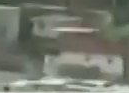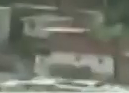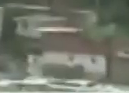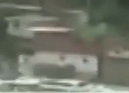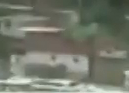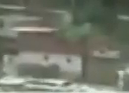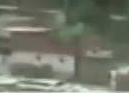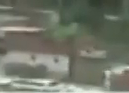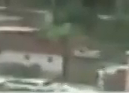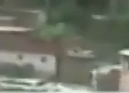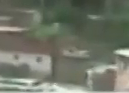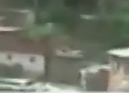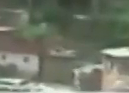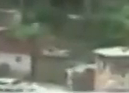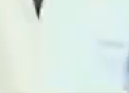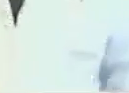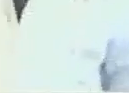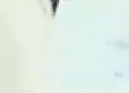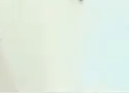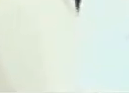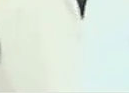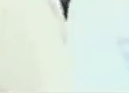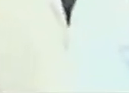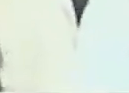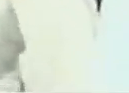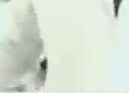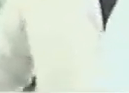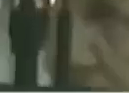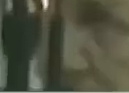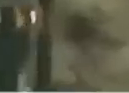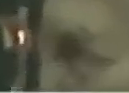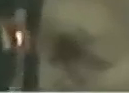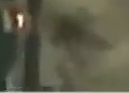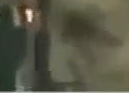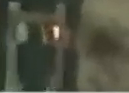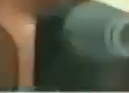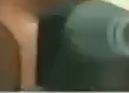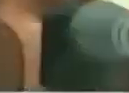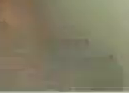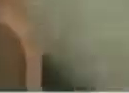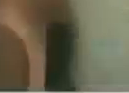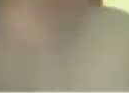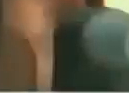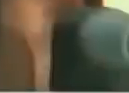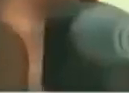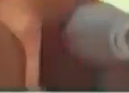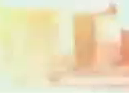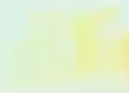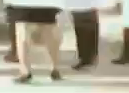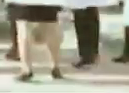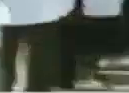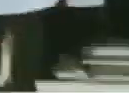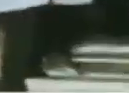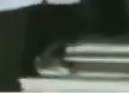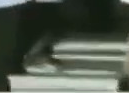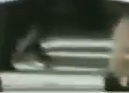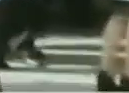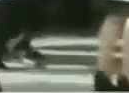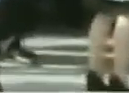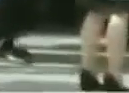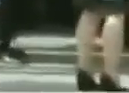la lógica del neoliberalismo. En el combate a la pobreza, la misión Milagro le ha devuelto de forma gratuita la visión a más de 5 millones